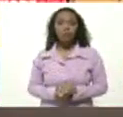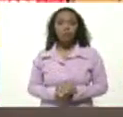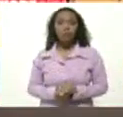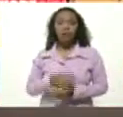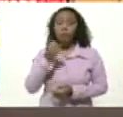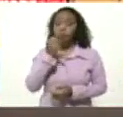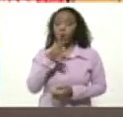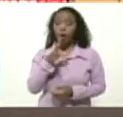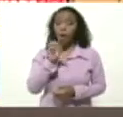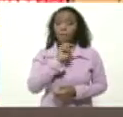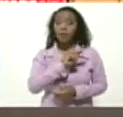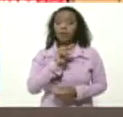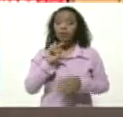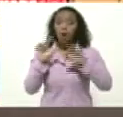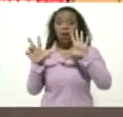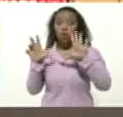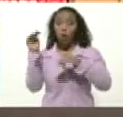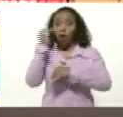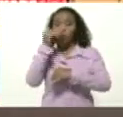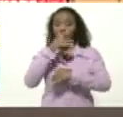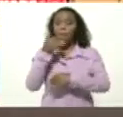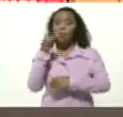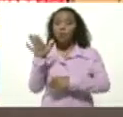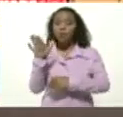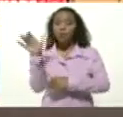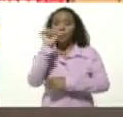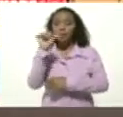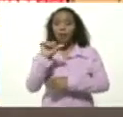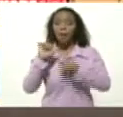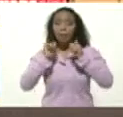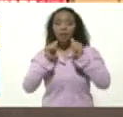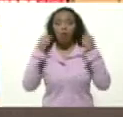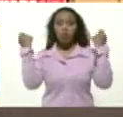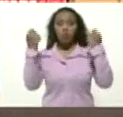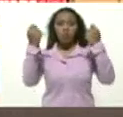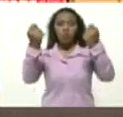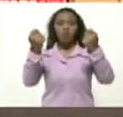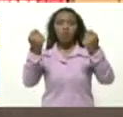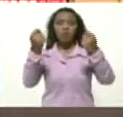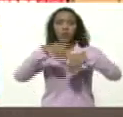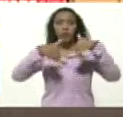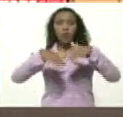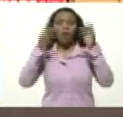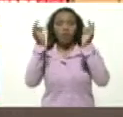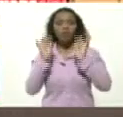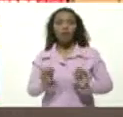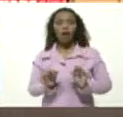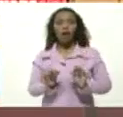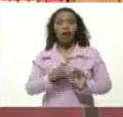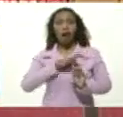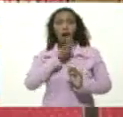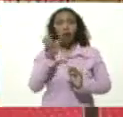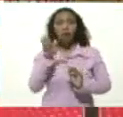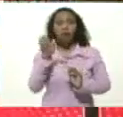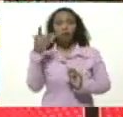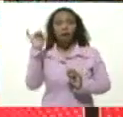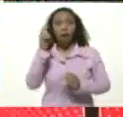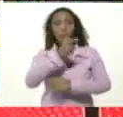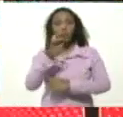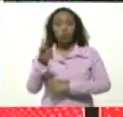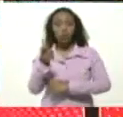Bueno, el 28 de octubre, la próxima semana, arranca la campaña electoral oficial. Ahí estarán, pues, los